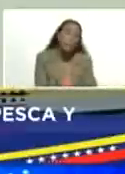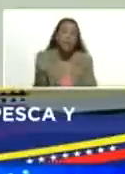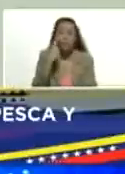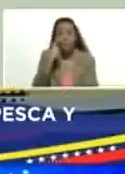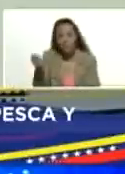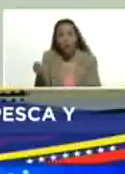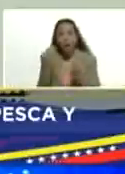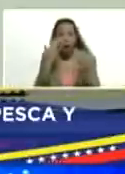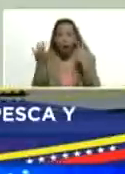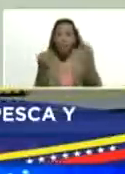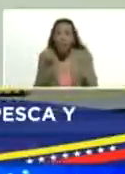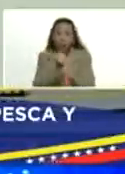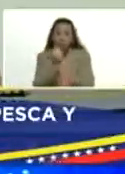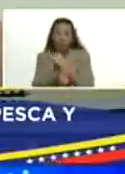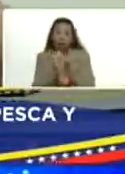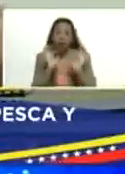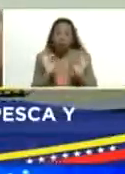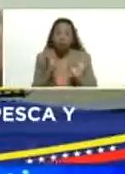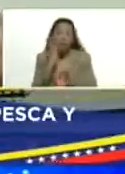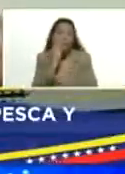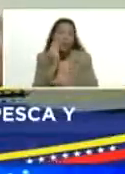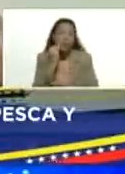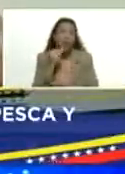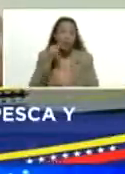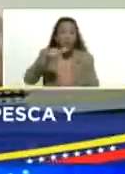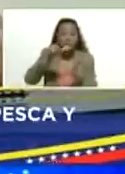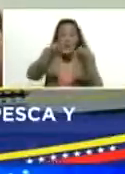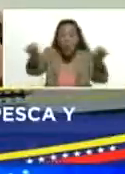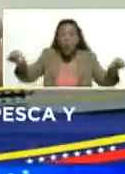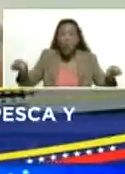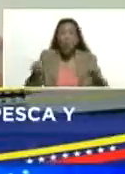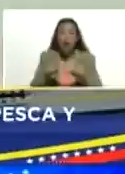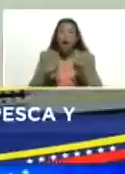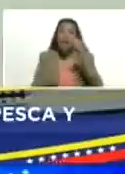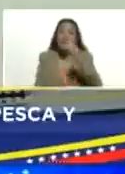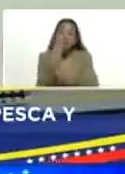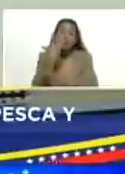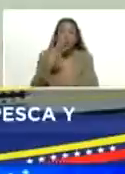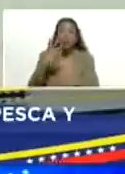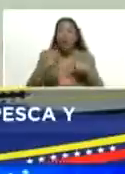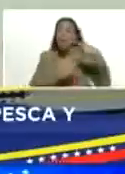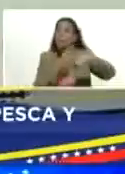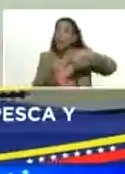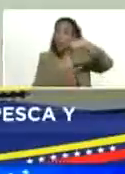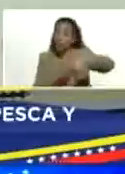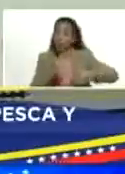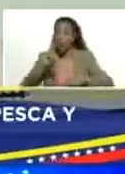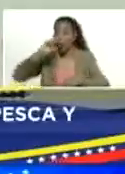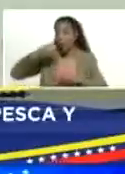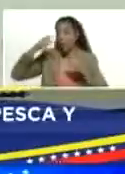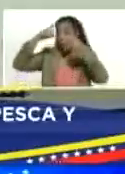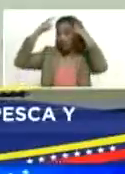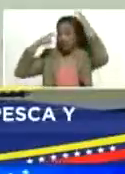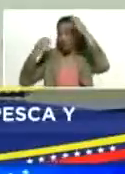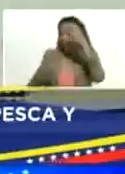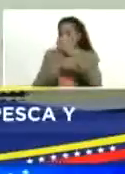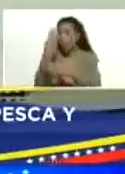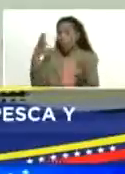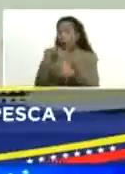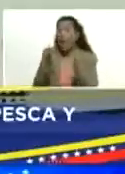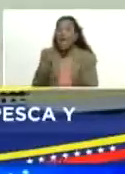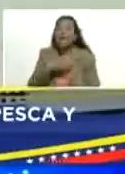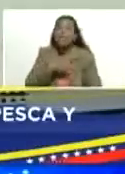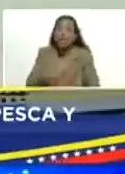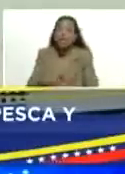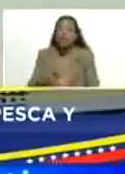que usted vea extraordinaria experiencia, porque es nacida también en revolución en estos últimos años. Bueno, ellos son uno de los grupos que está interesado